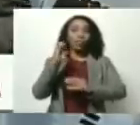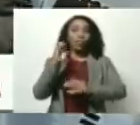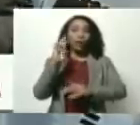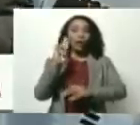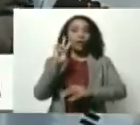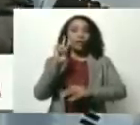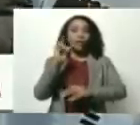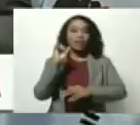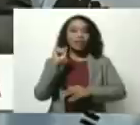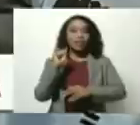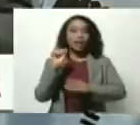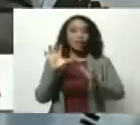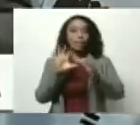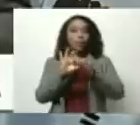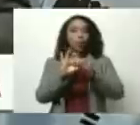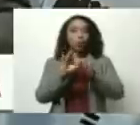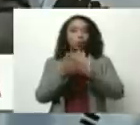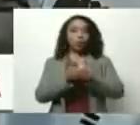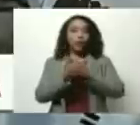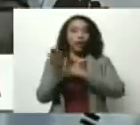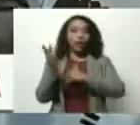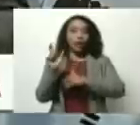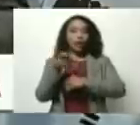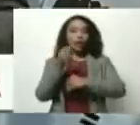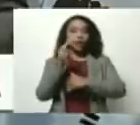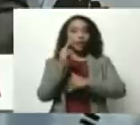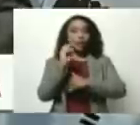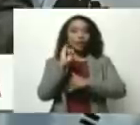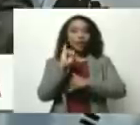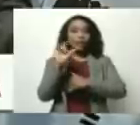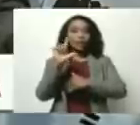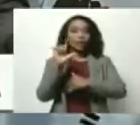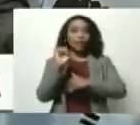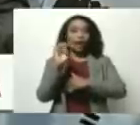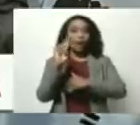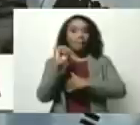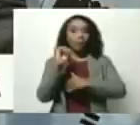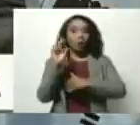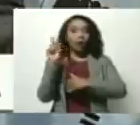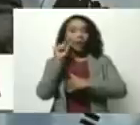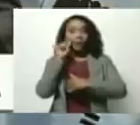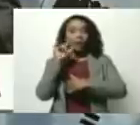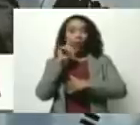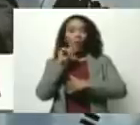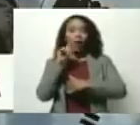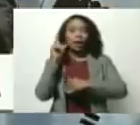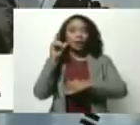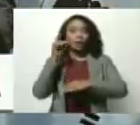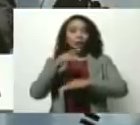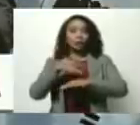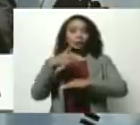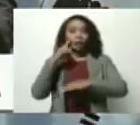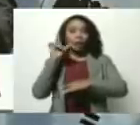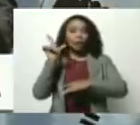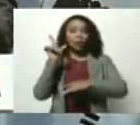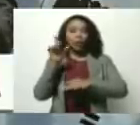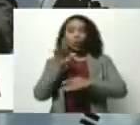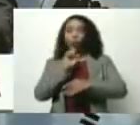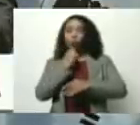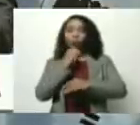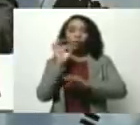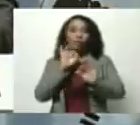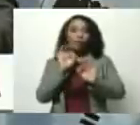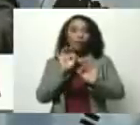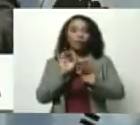su presunta vinculación con Guillermo González en estas acciones ilegales que he ido describiendo. Al